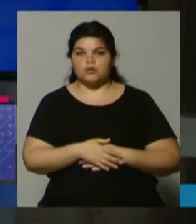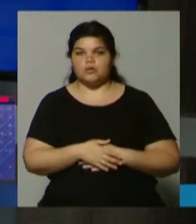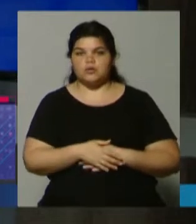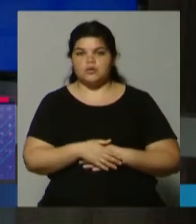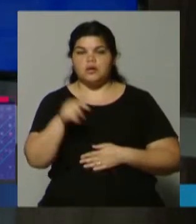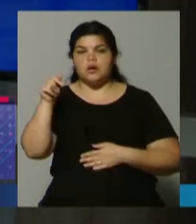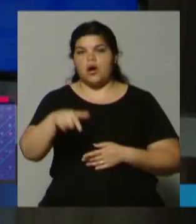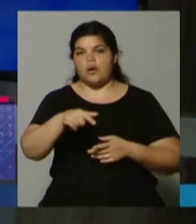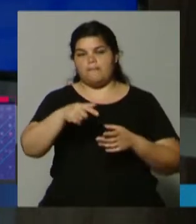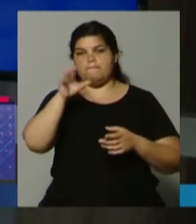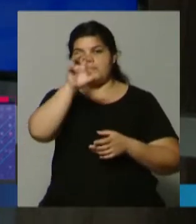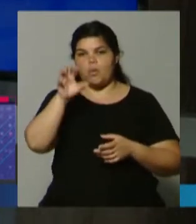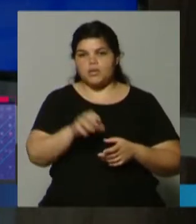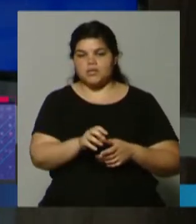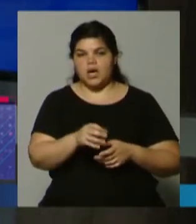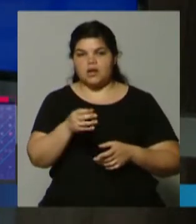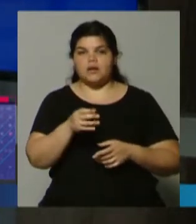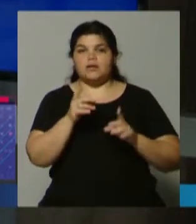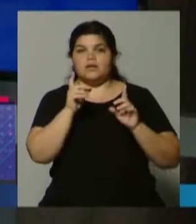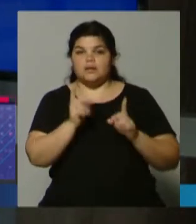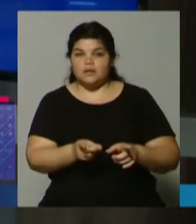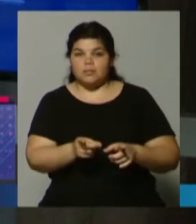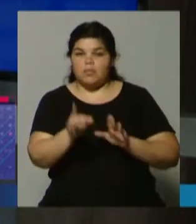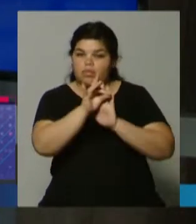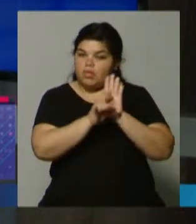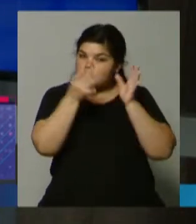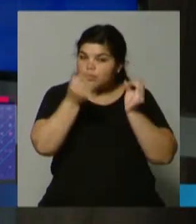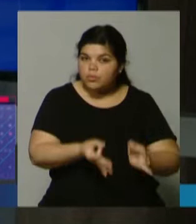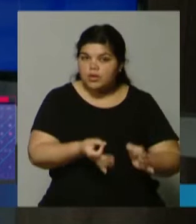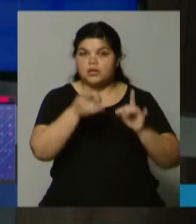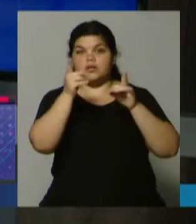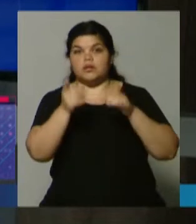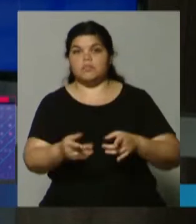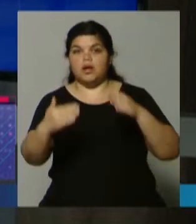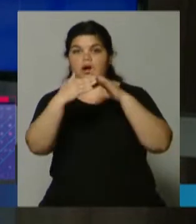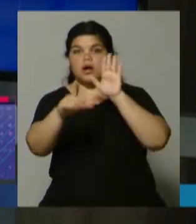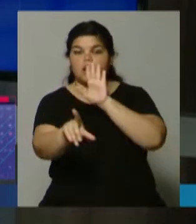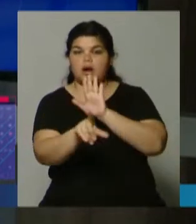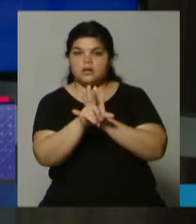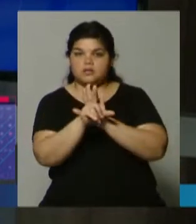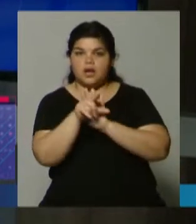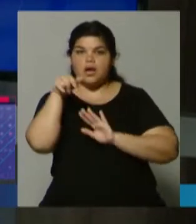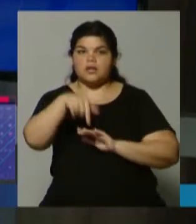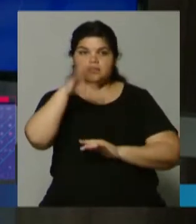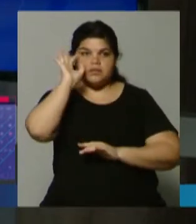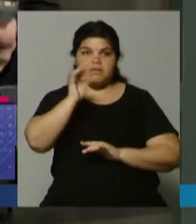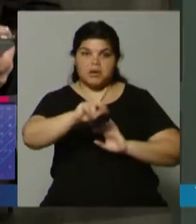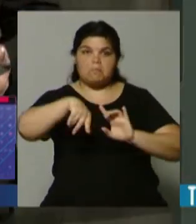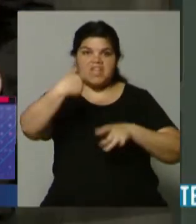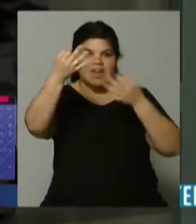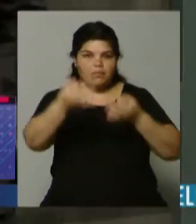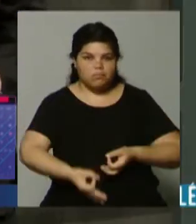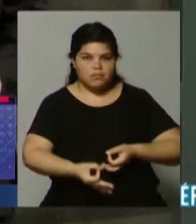justicialismo provincial. Y también para terminar de ver bien en detalle fino cómo va a estar constituida la legislatura a partir de mañana.